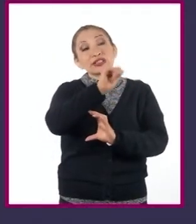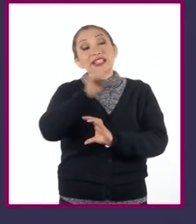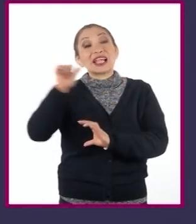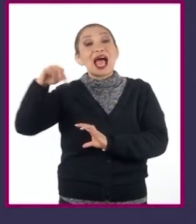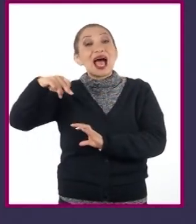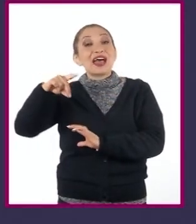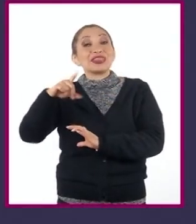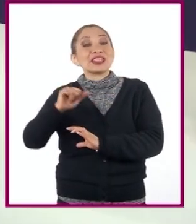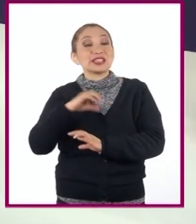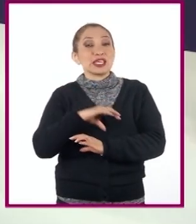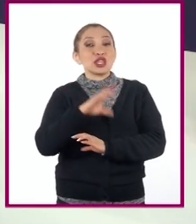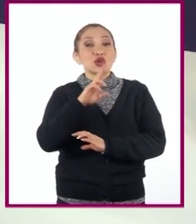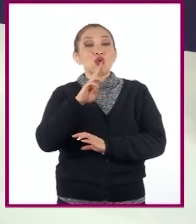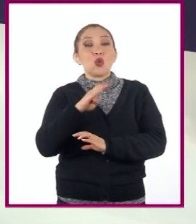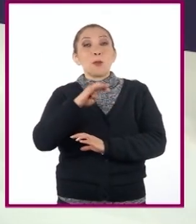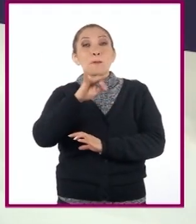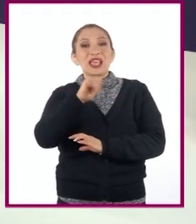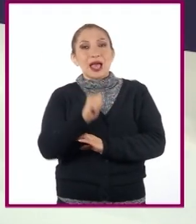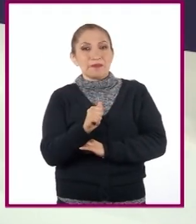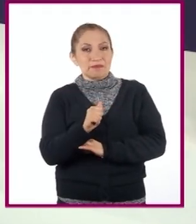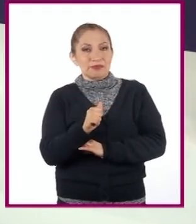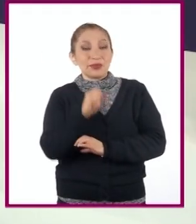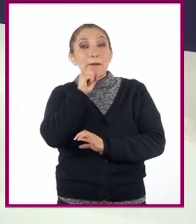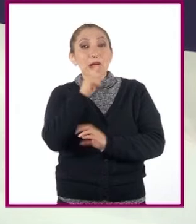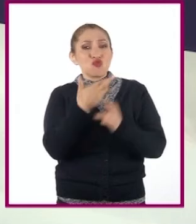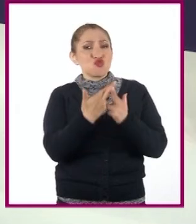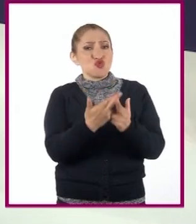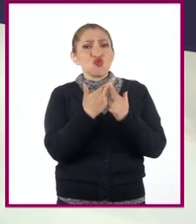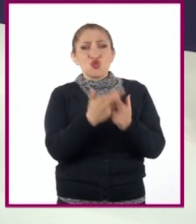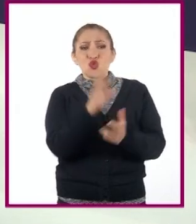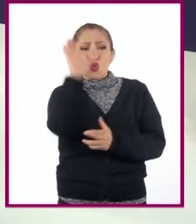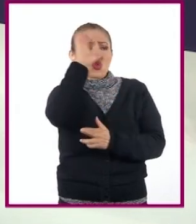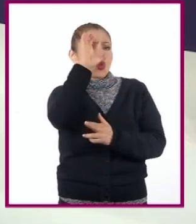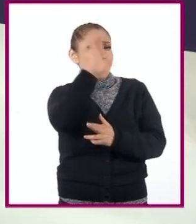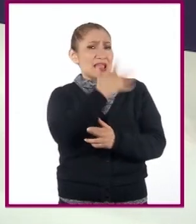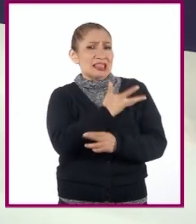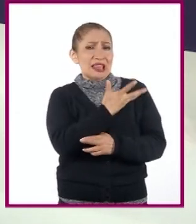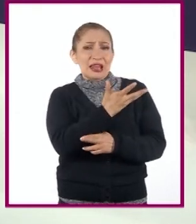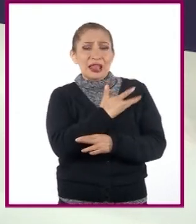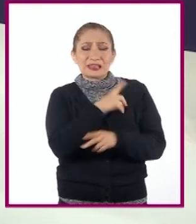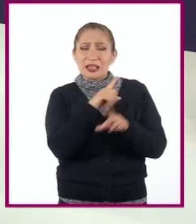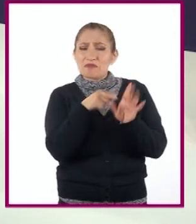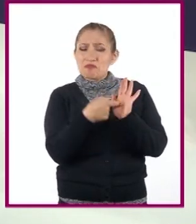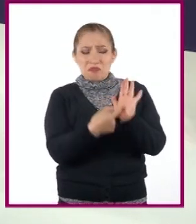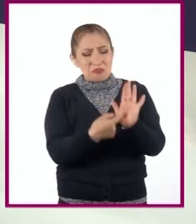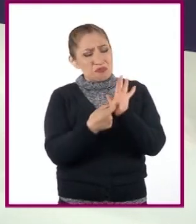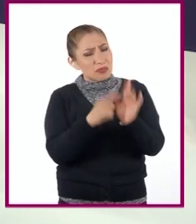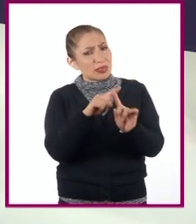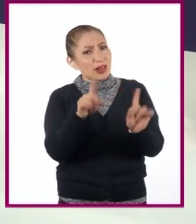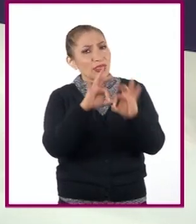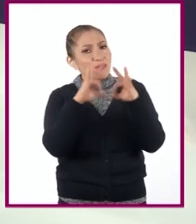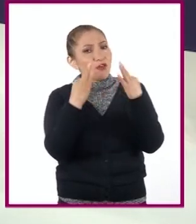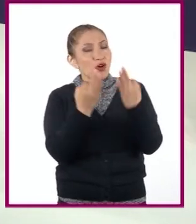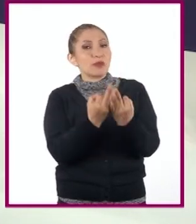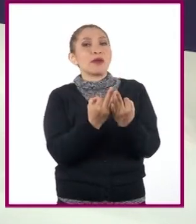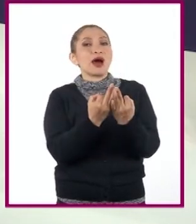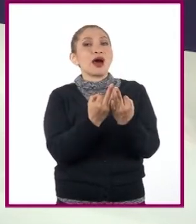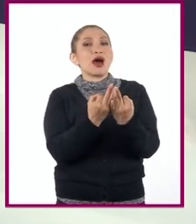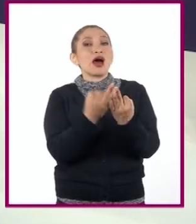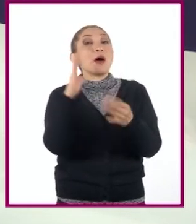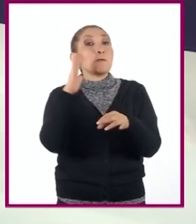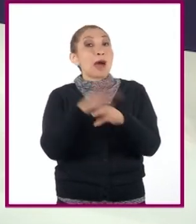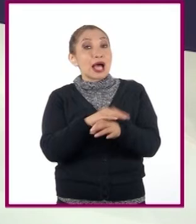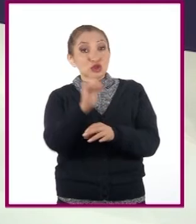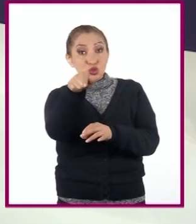Andes y cumbia. Así, la riqueza de una cultura se manifiesta en muchos aspectos y, cuanto más